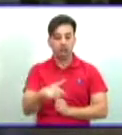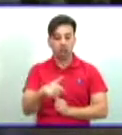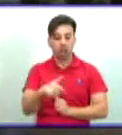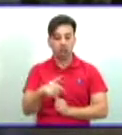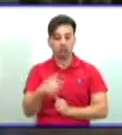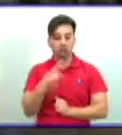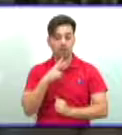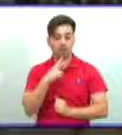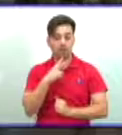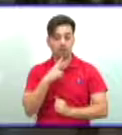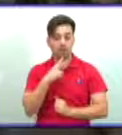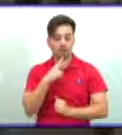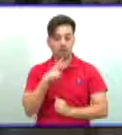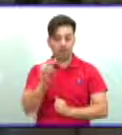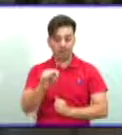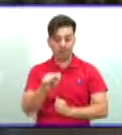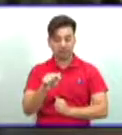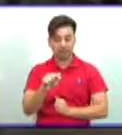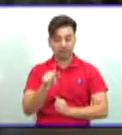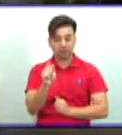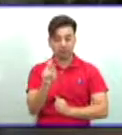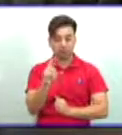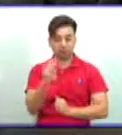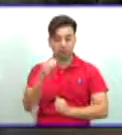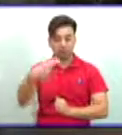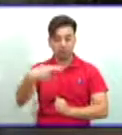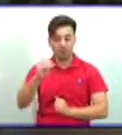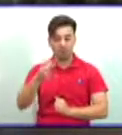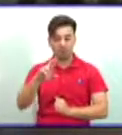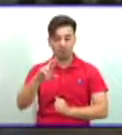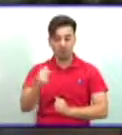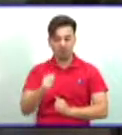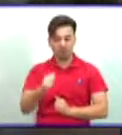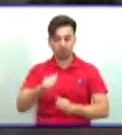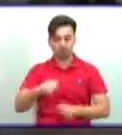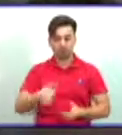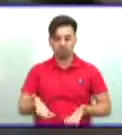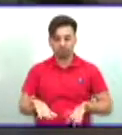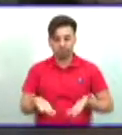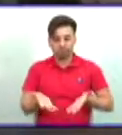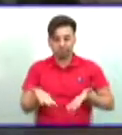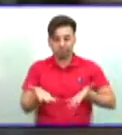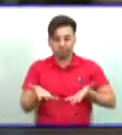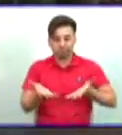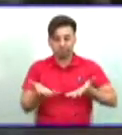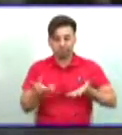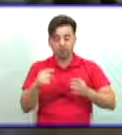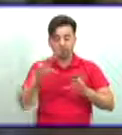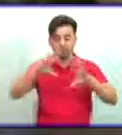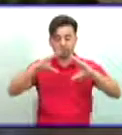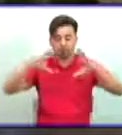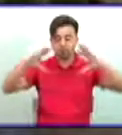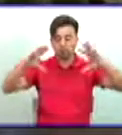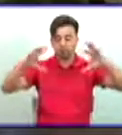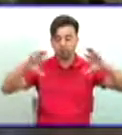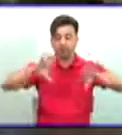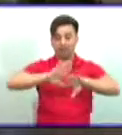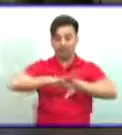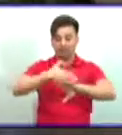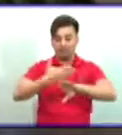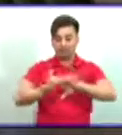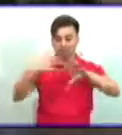este vapor suspendido en la troposfera el que produce nubes y finalmente el fenómeno que conocemos